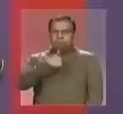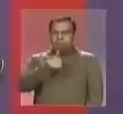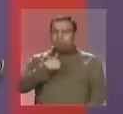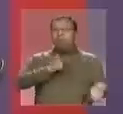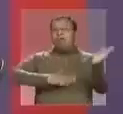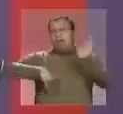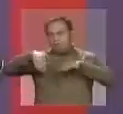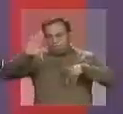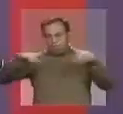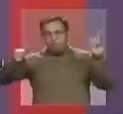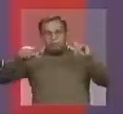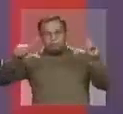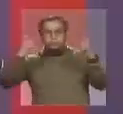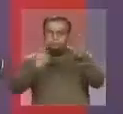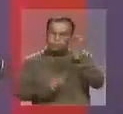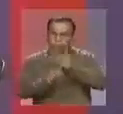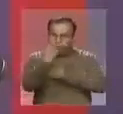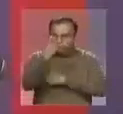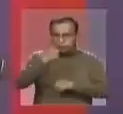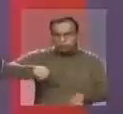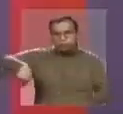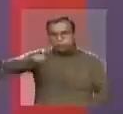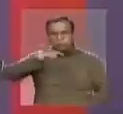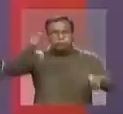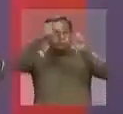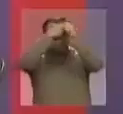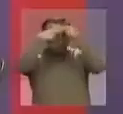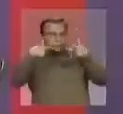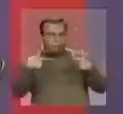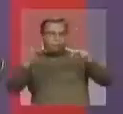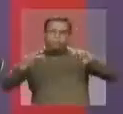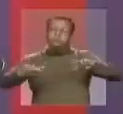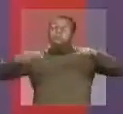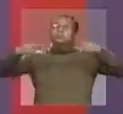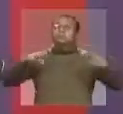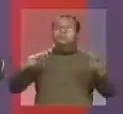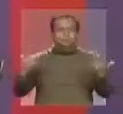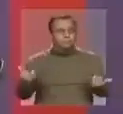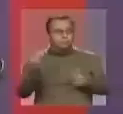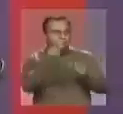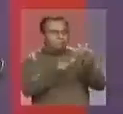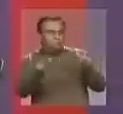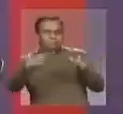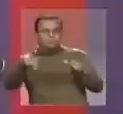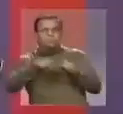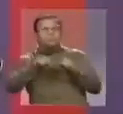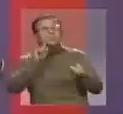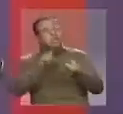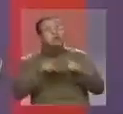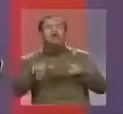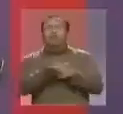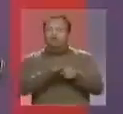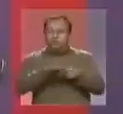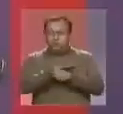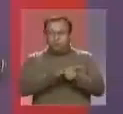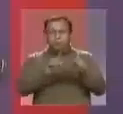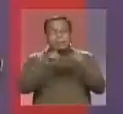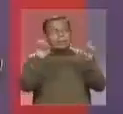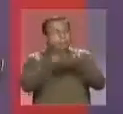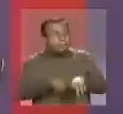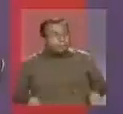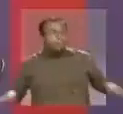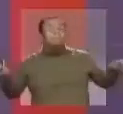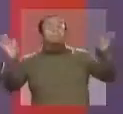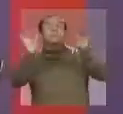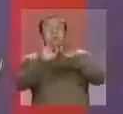muchas ocasiones ha faltado por parte del Estado. Claro. Mientras que cuando ponemos a las personas en esa condición de que es